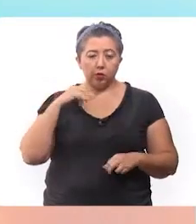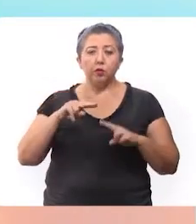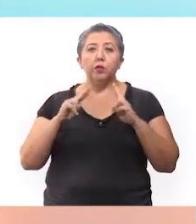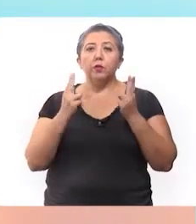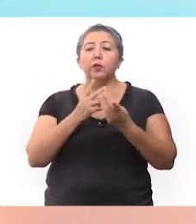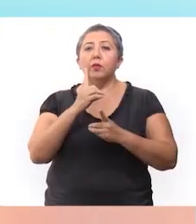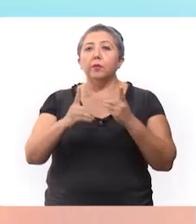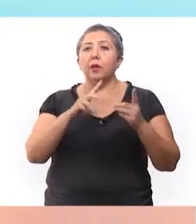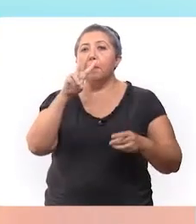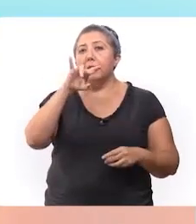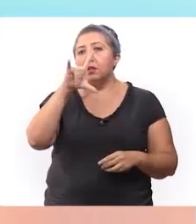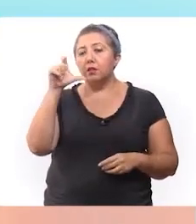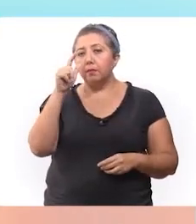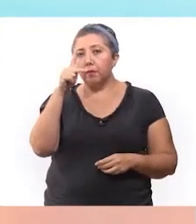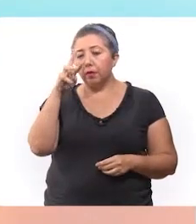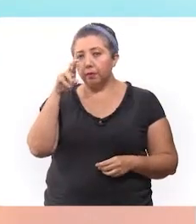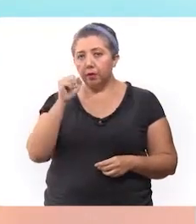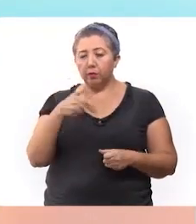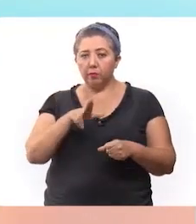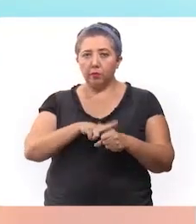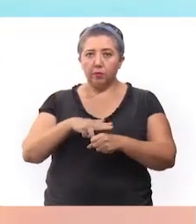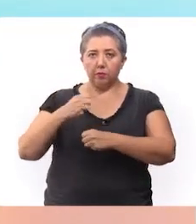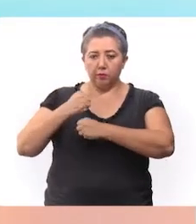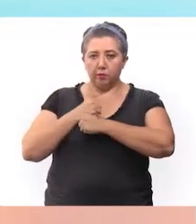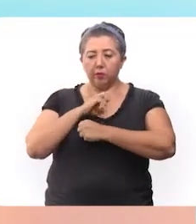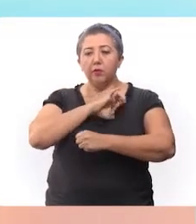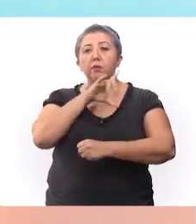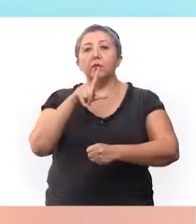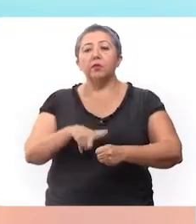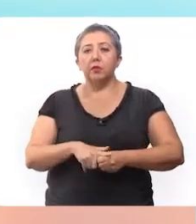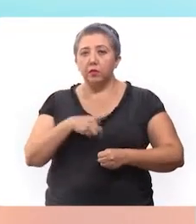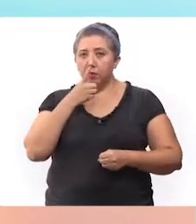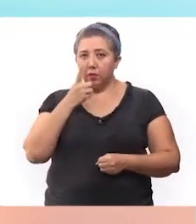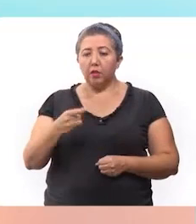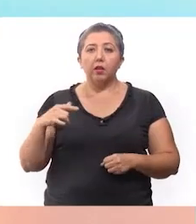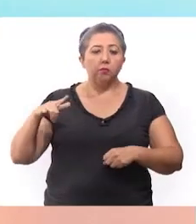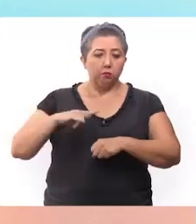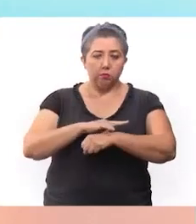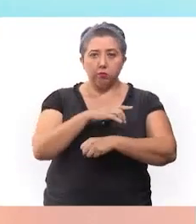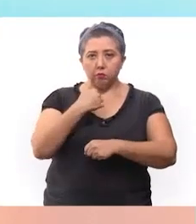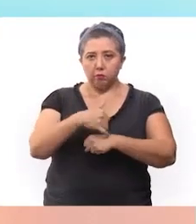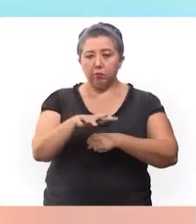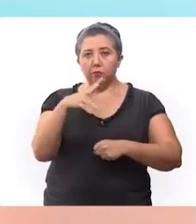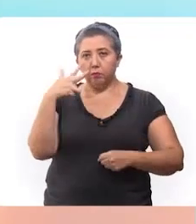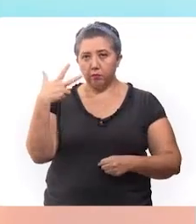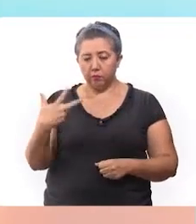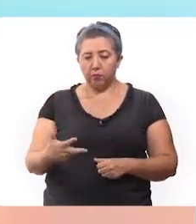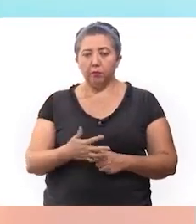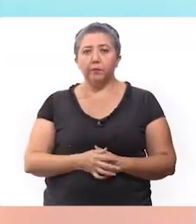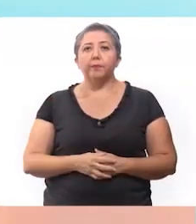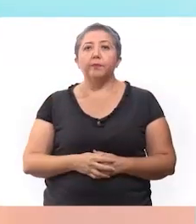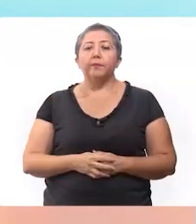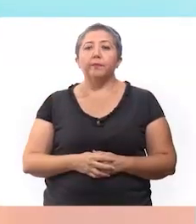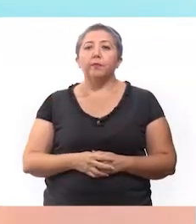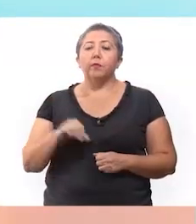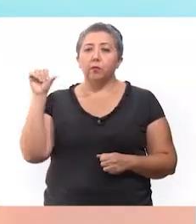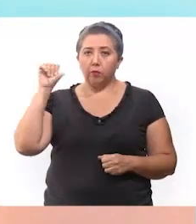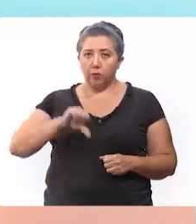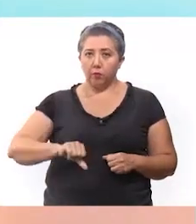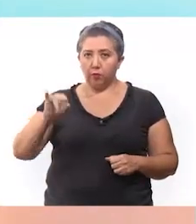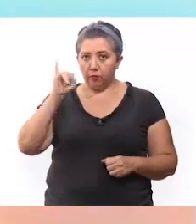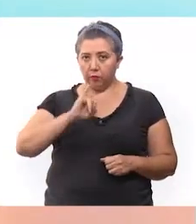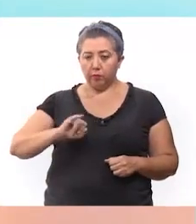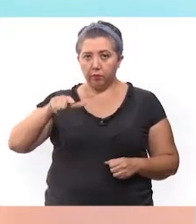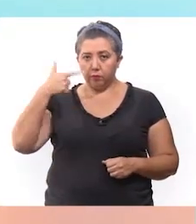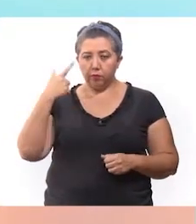Unidad Deportiva Villa Palmira, el Hospital Militar Regional de Especialidades y la Base Aérea Militar número 8. Hoy, jueves